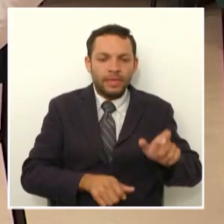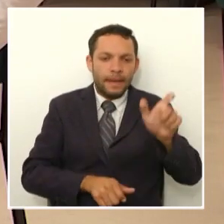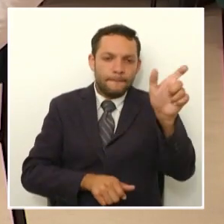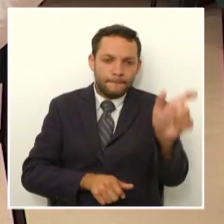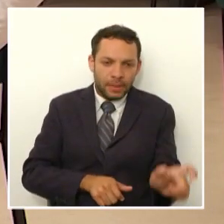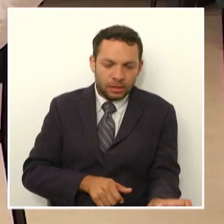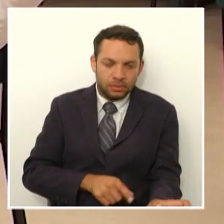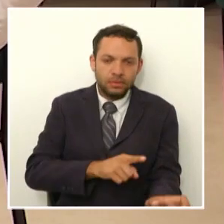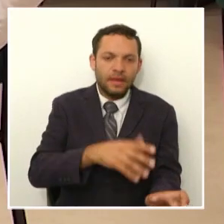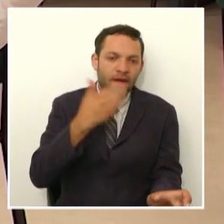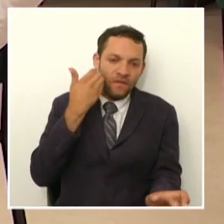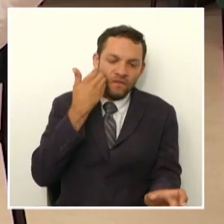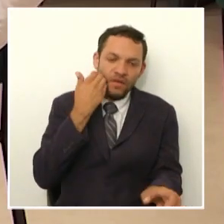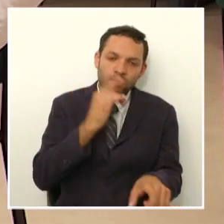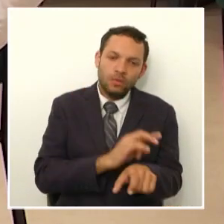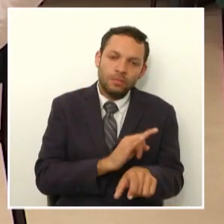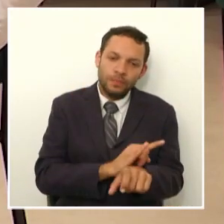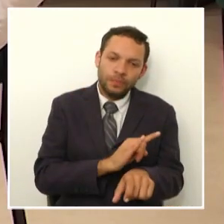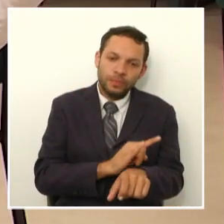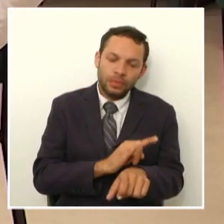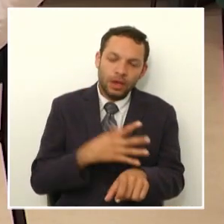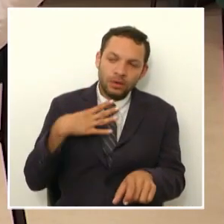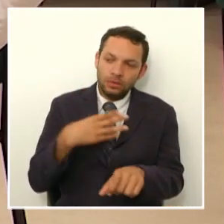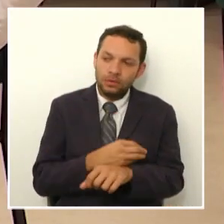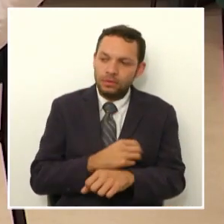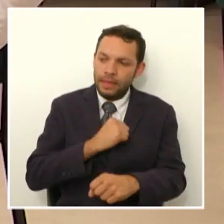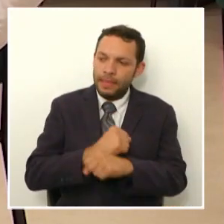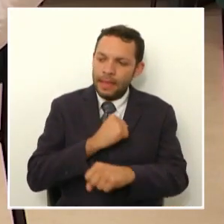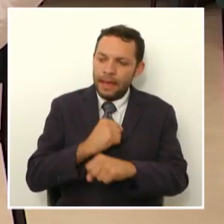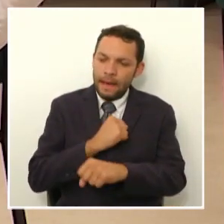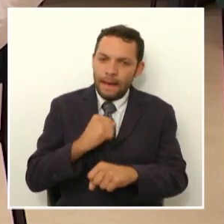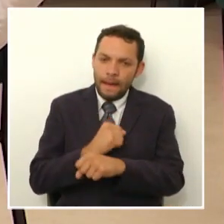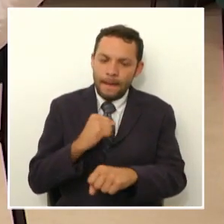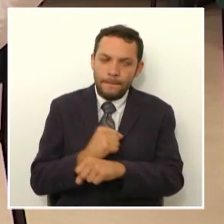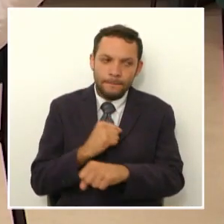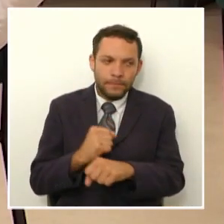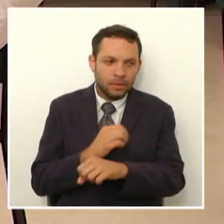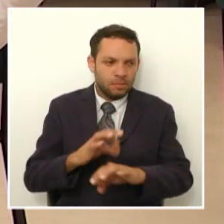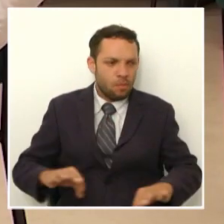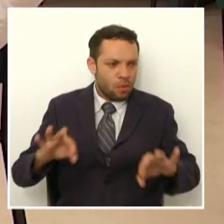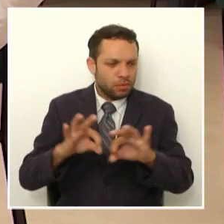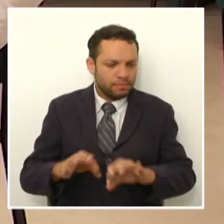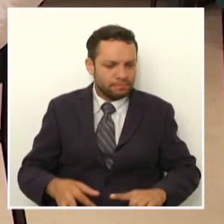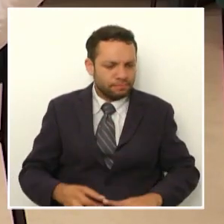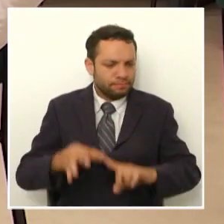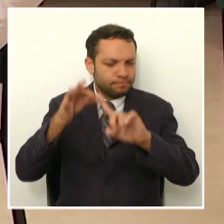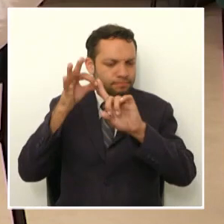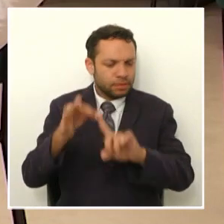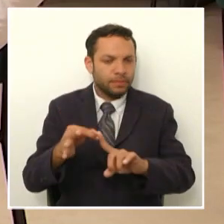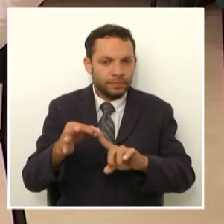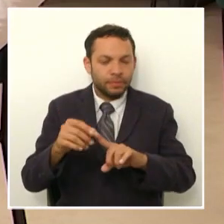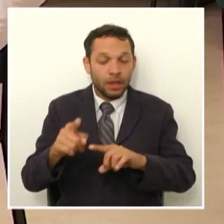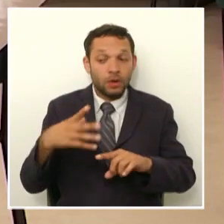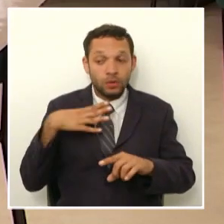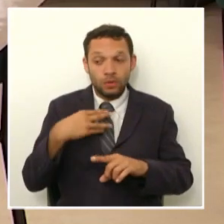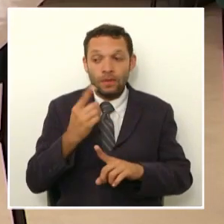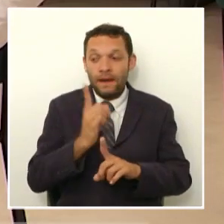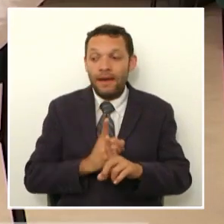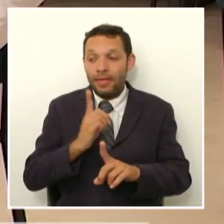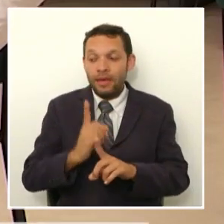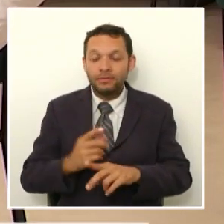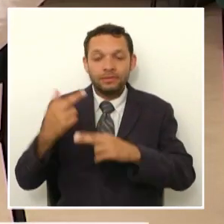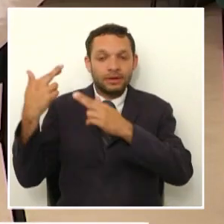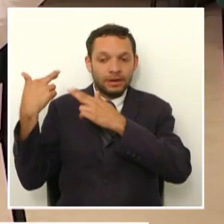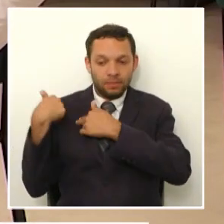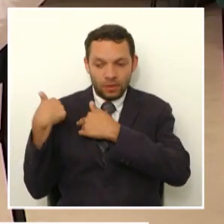muy importantemente en eso. Es una de nuestras primeras prioridades, porque nosotros mismos sabemos la responsabilidad que tenemos y